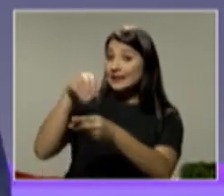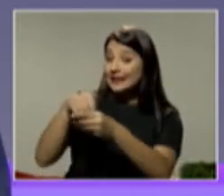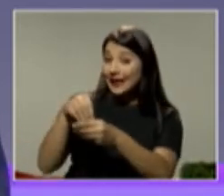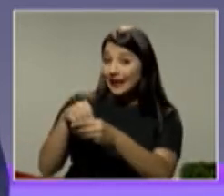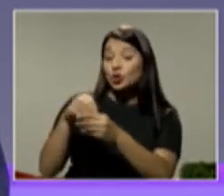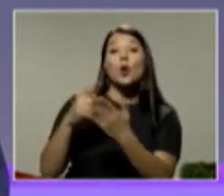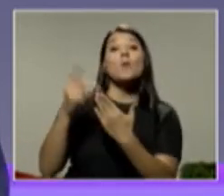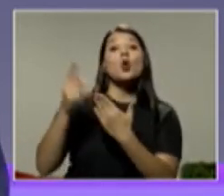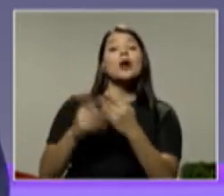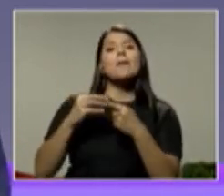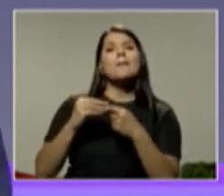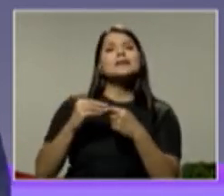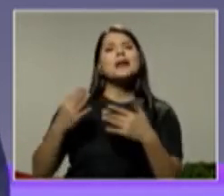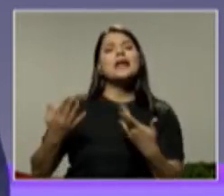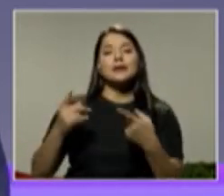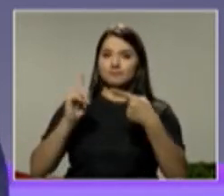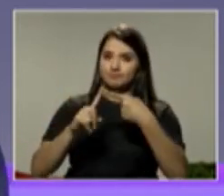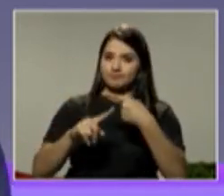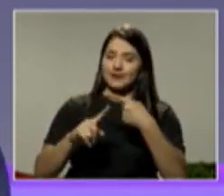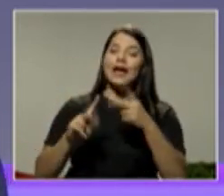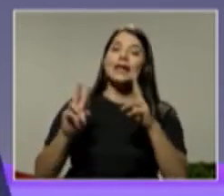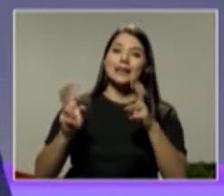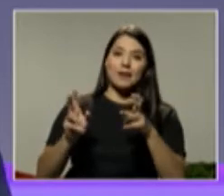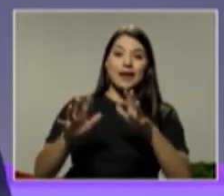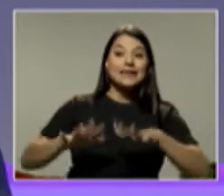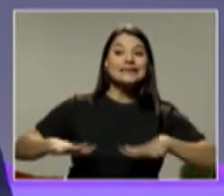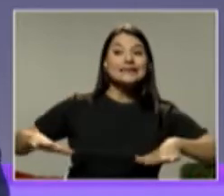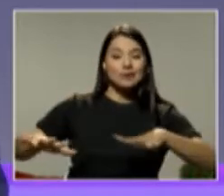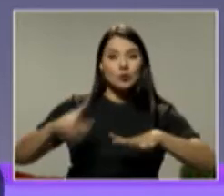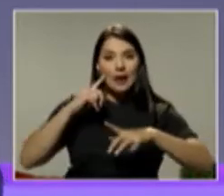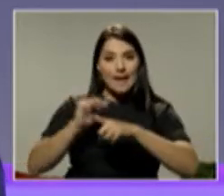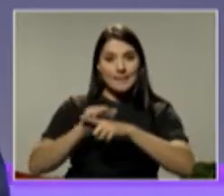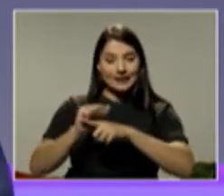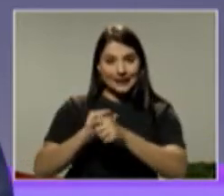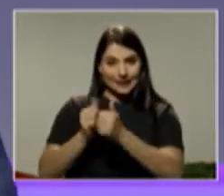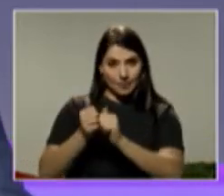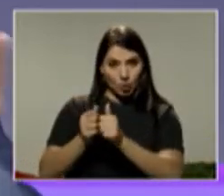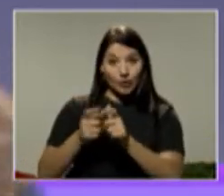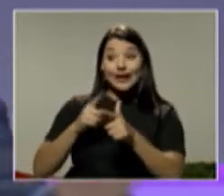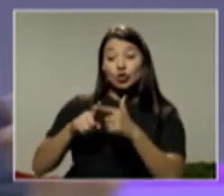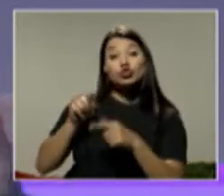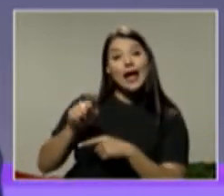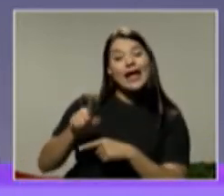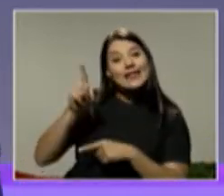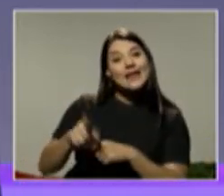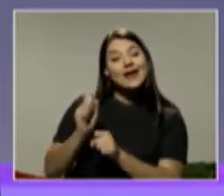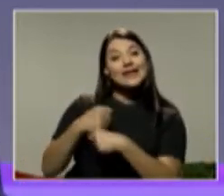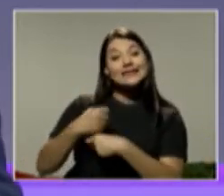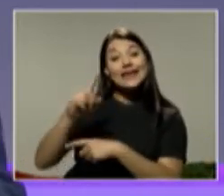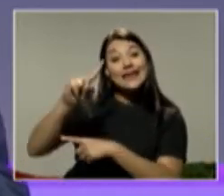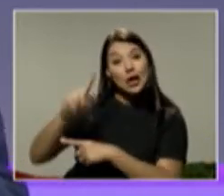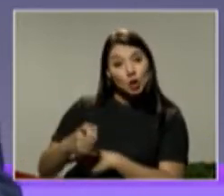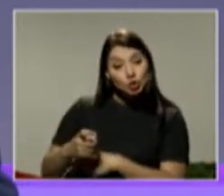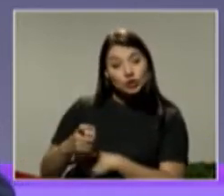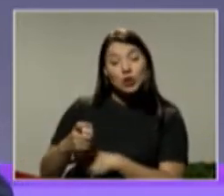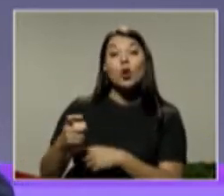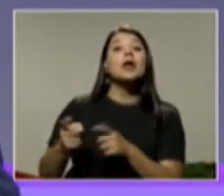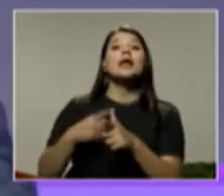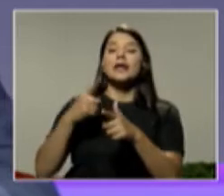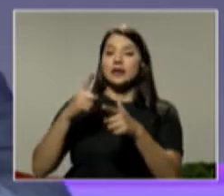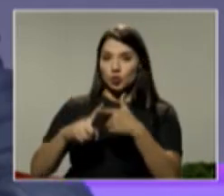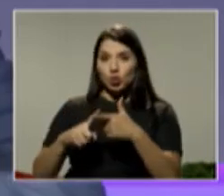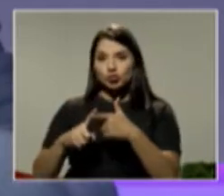programas principales el tema de la infraestructura. Y es ahí donde debe hacerse un diagnóstico y a partir de ahí planificar cuánto se debe construir